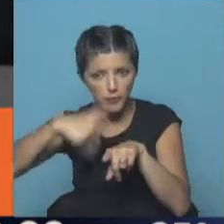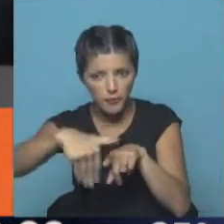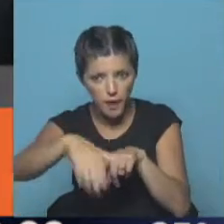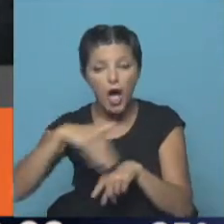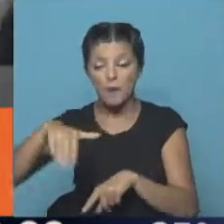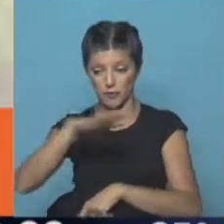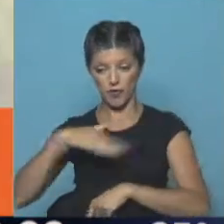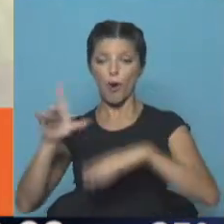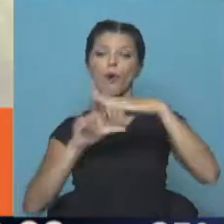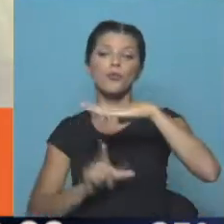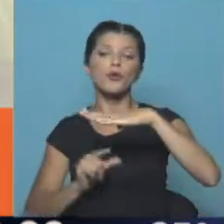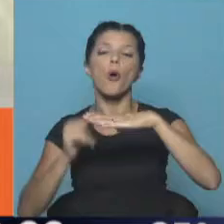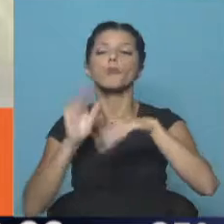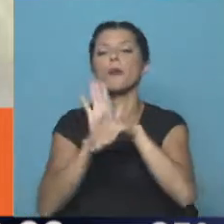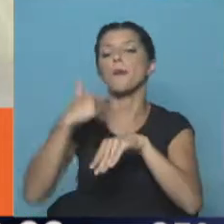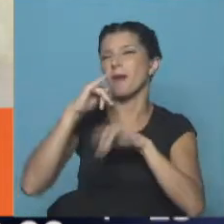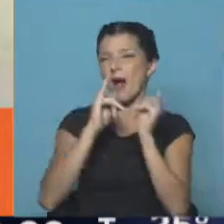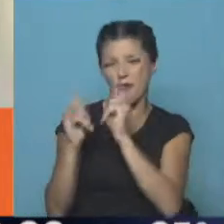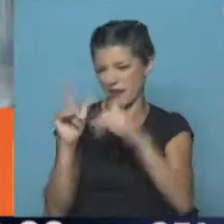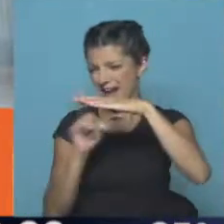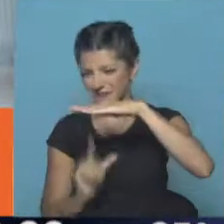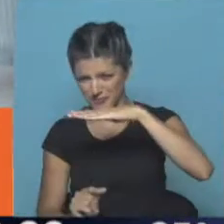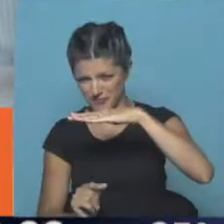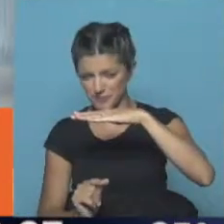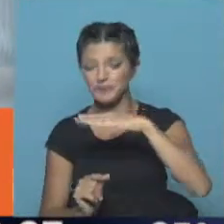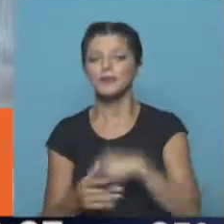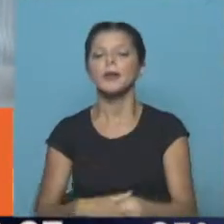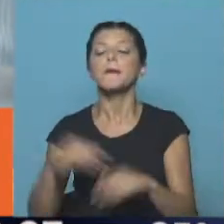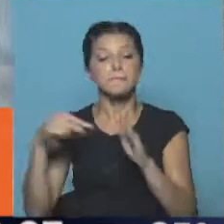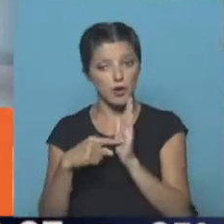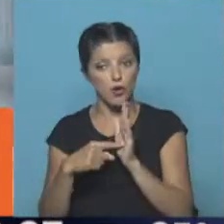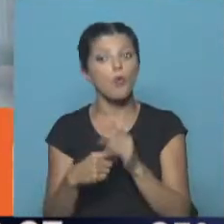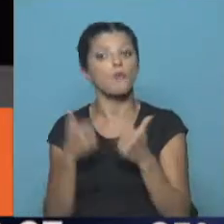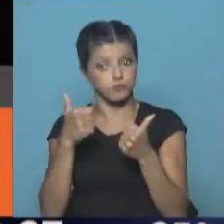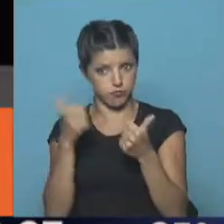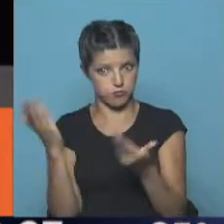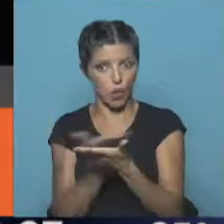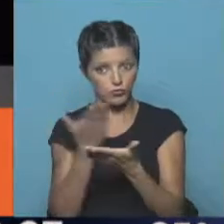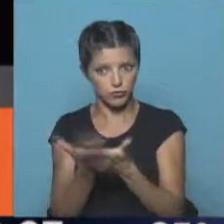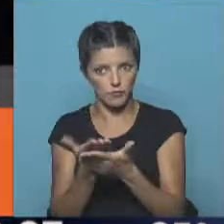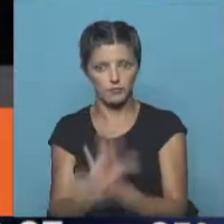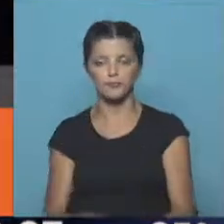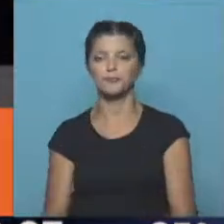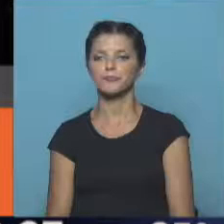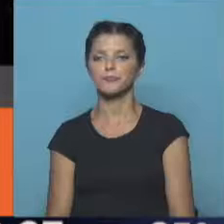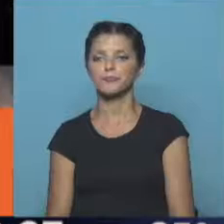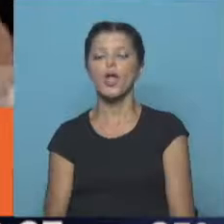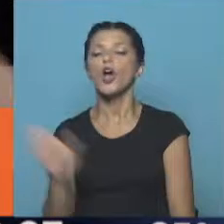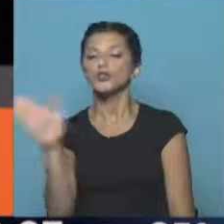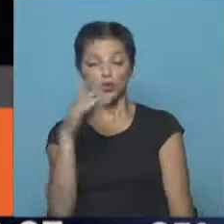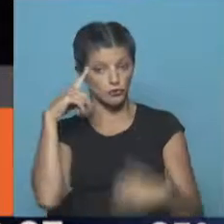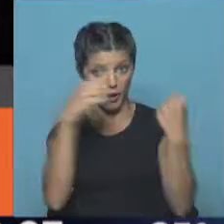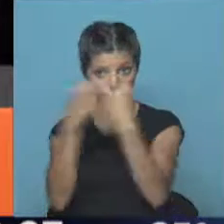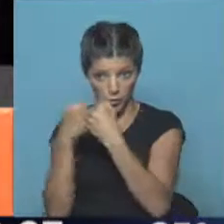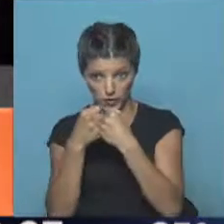más jóvenes, o la región más joven del país, pero con un enorme potencial. Todos coincidimos en que la nueva etapa